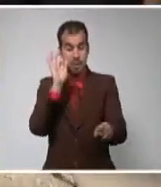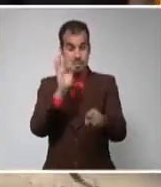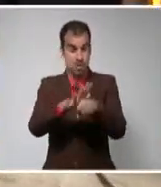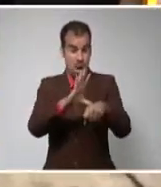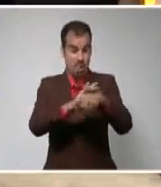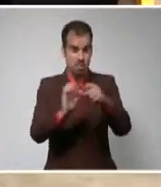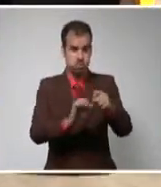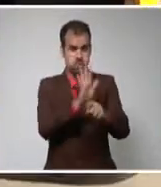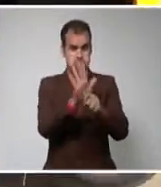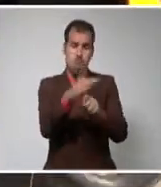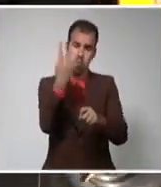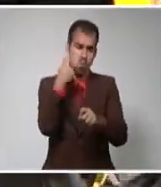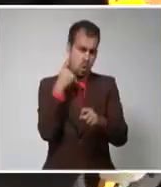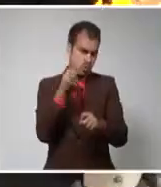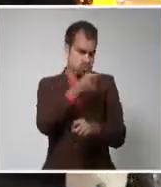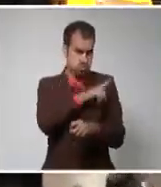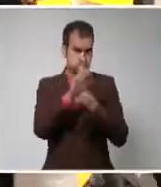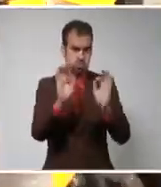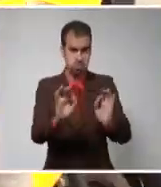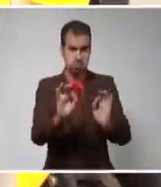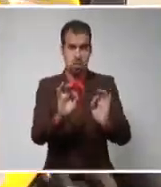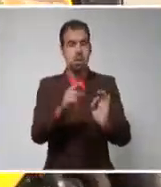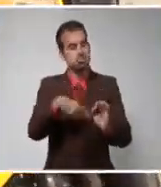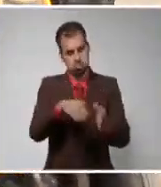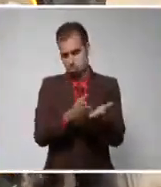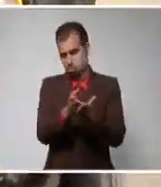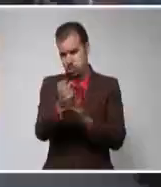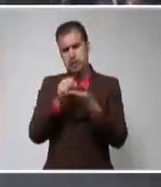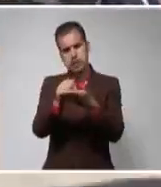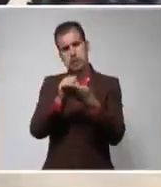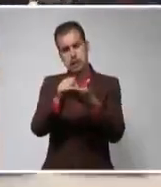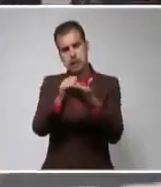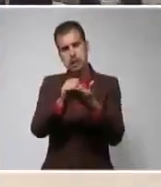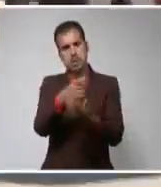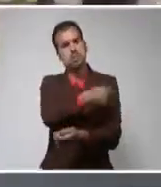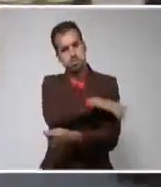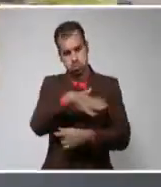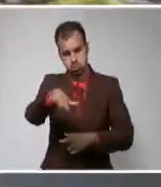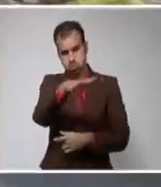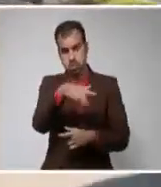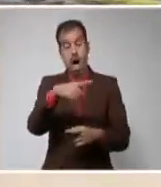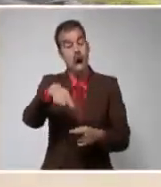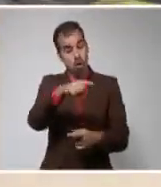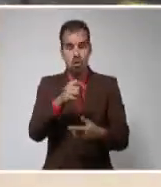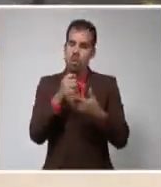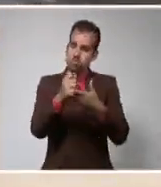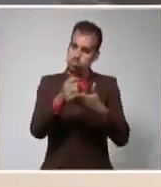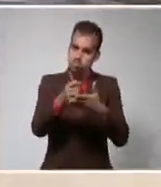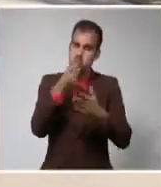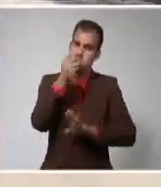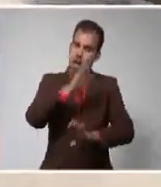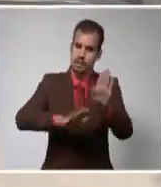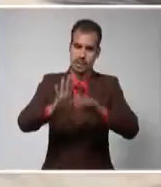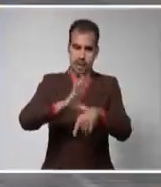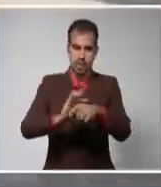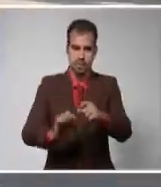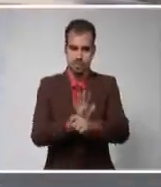poco más de un año, se ha mantenido al servicio de la sociedad. Un apoyo vital en la batalla contra la